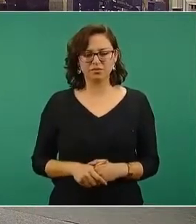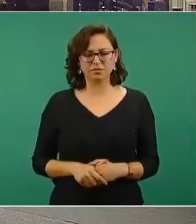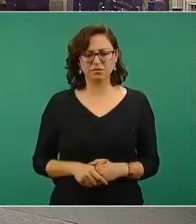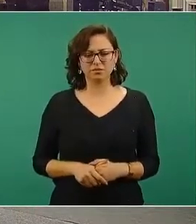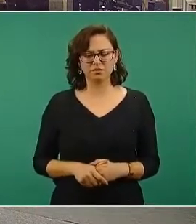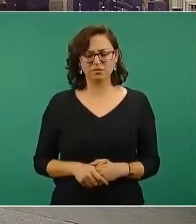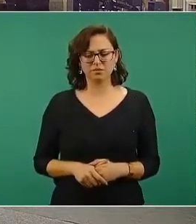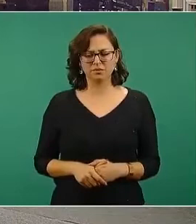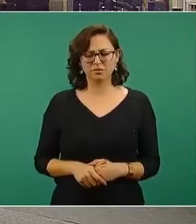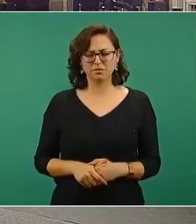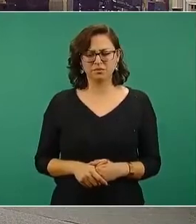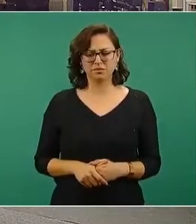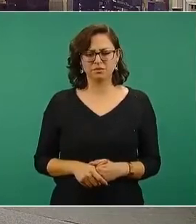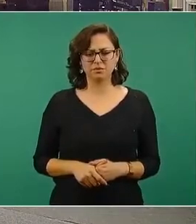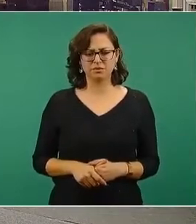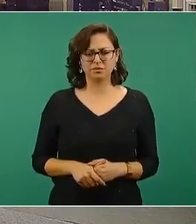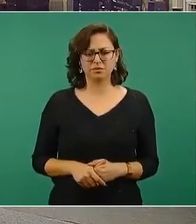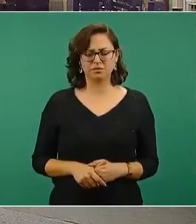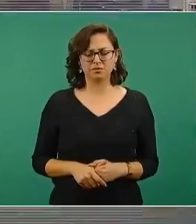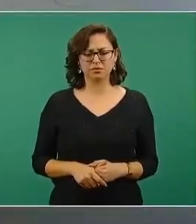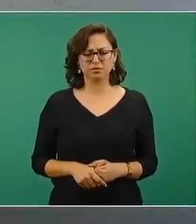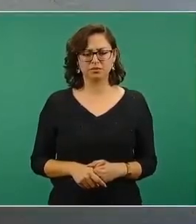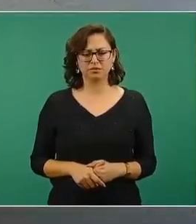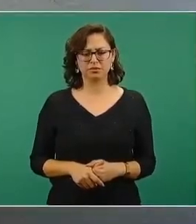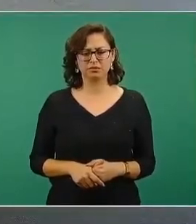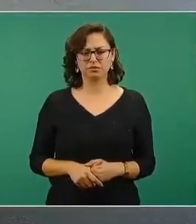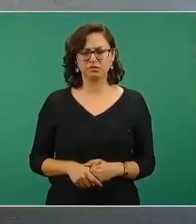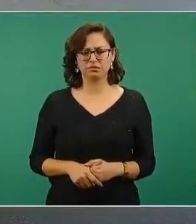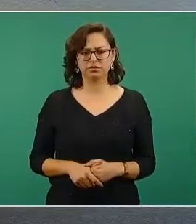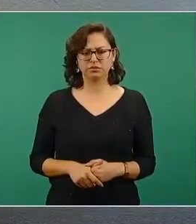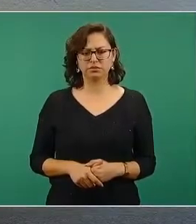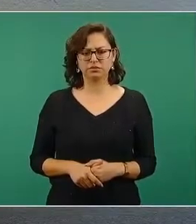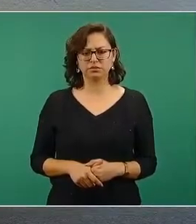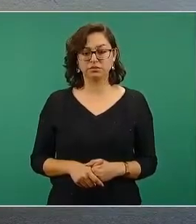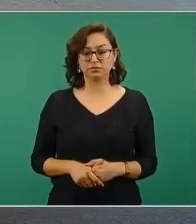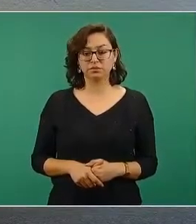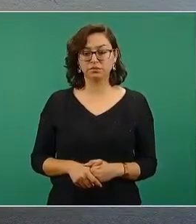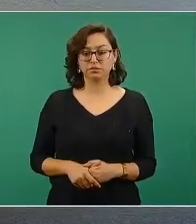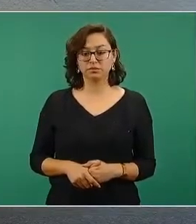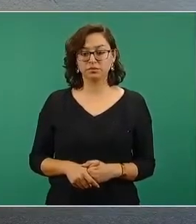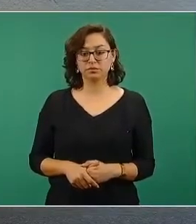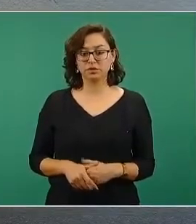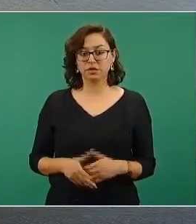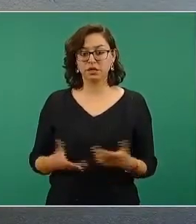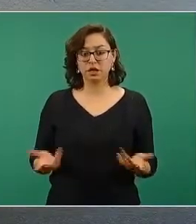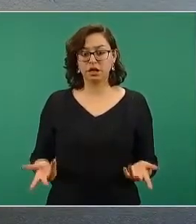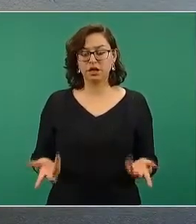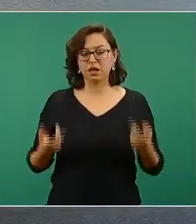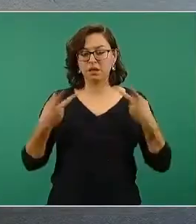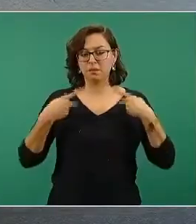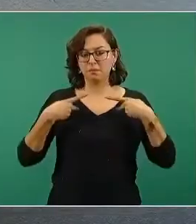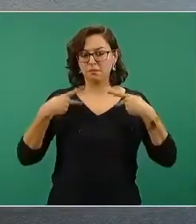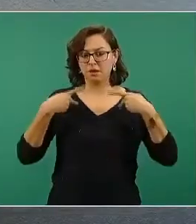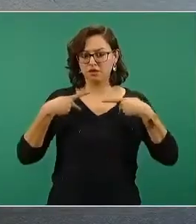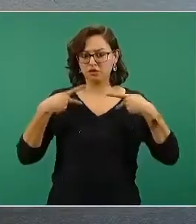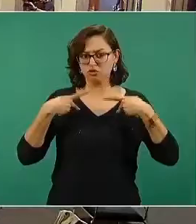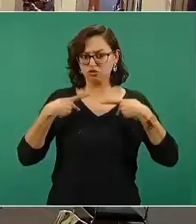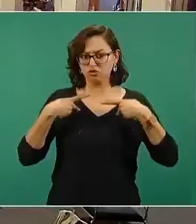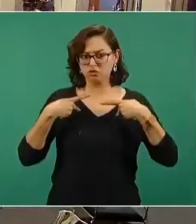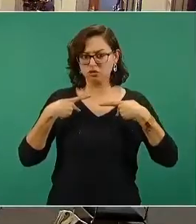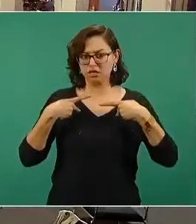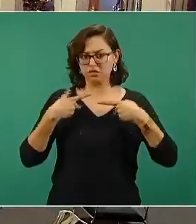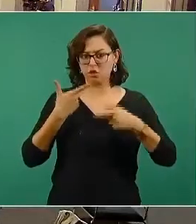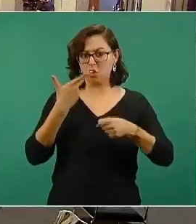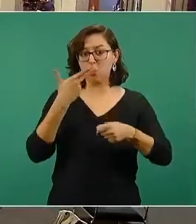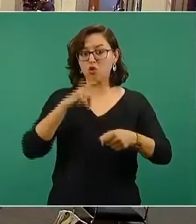pasa con la vacunación para las personas que tienen consultorio privado. Me preguntan en el